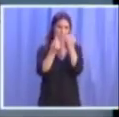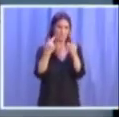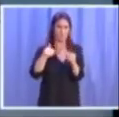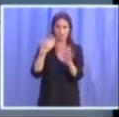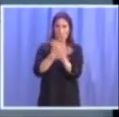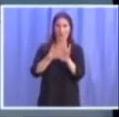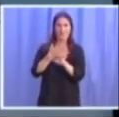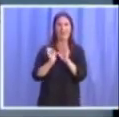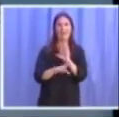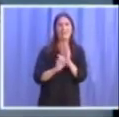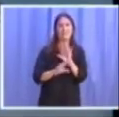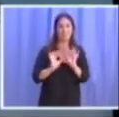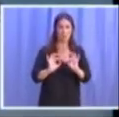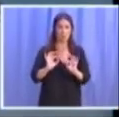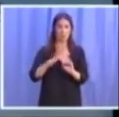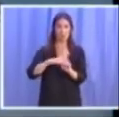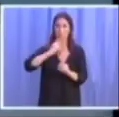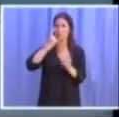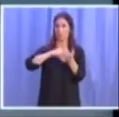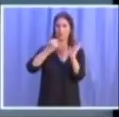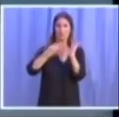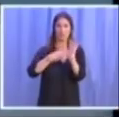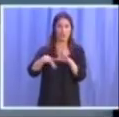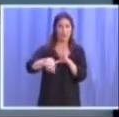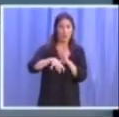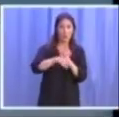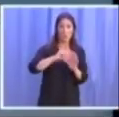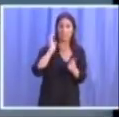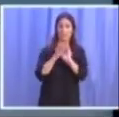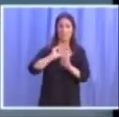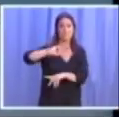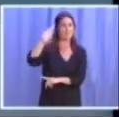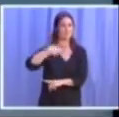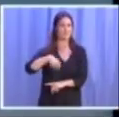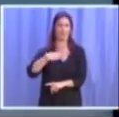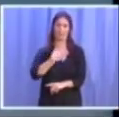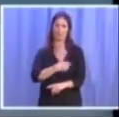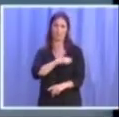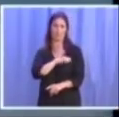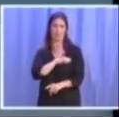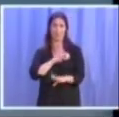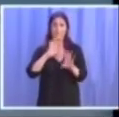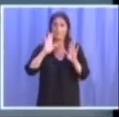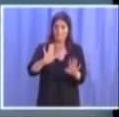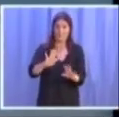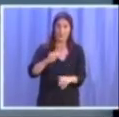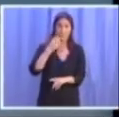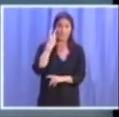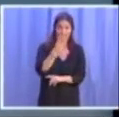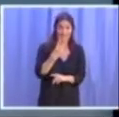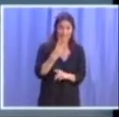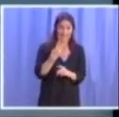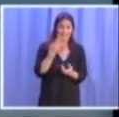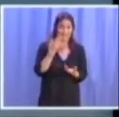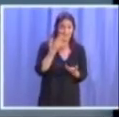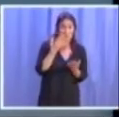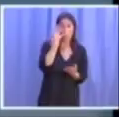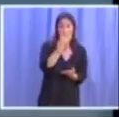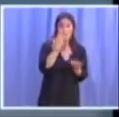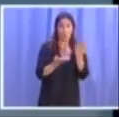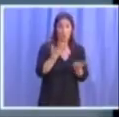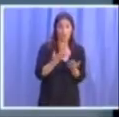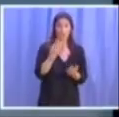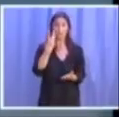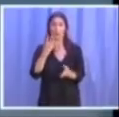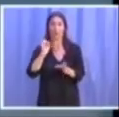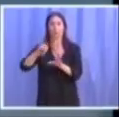Vamos a hablar de residuos. Tenemos uno de los sistemas de recogida y tratamiento más caro de España. pero sin embargo, 3 de cada 4 kilos siguen terminando en el